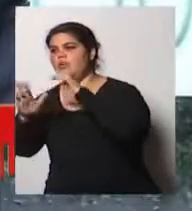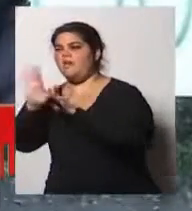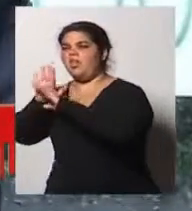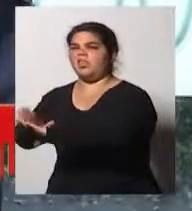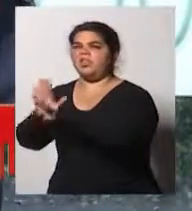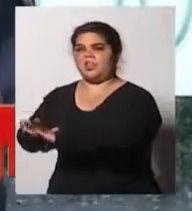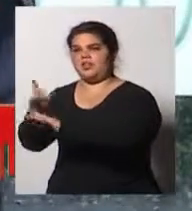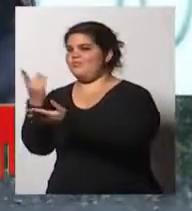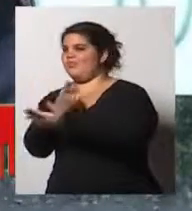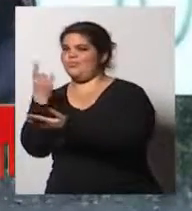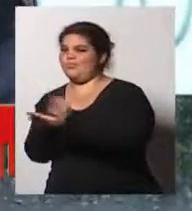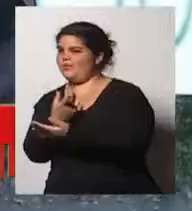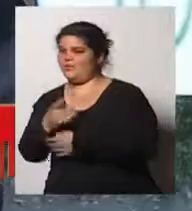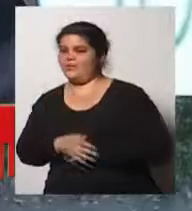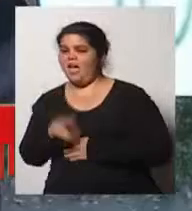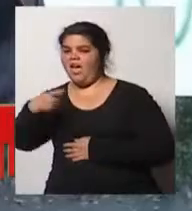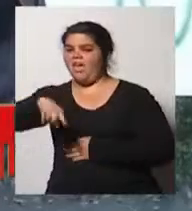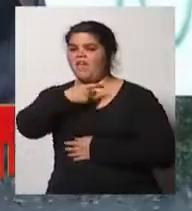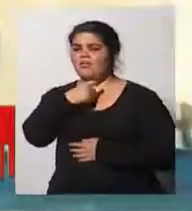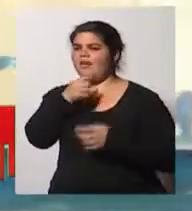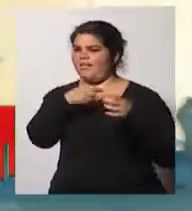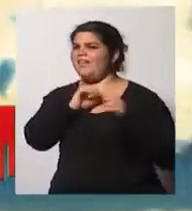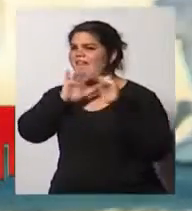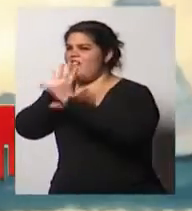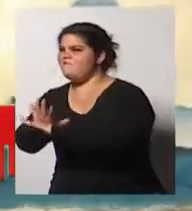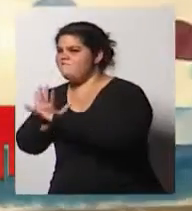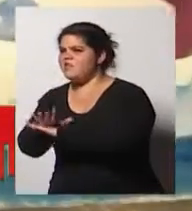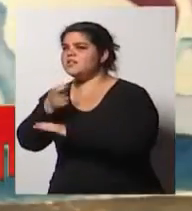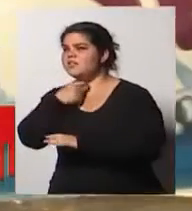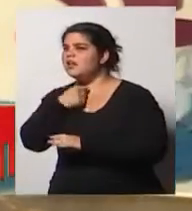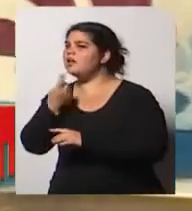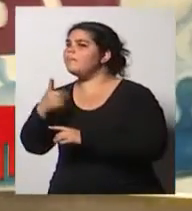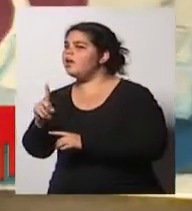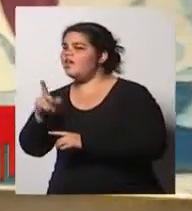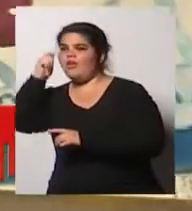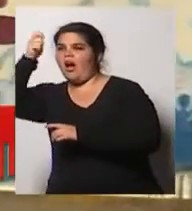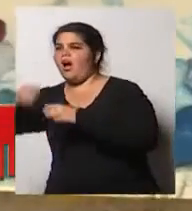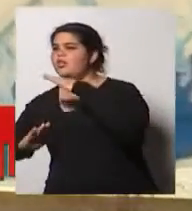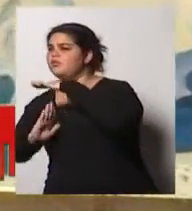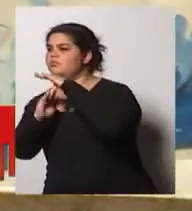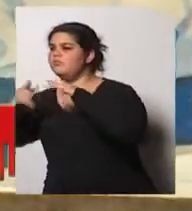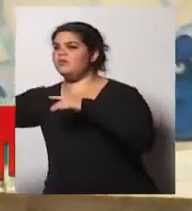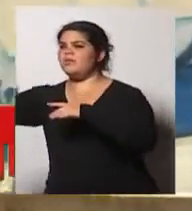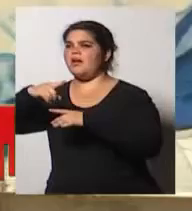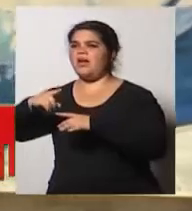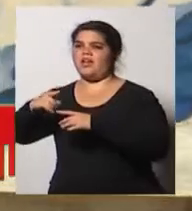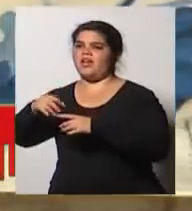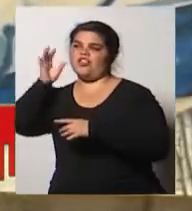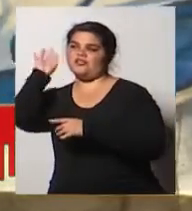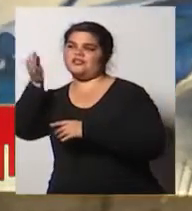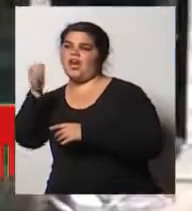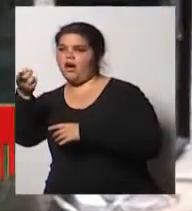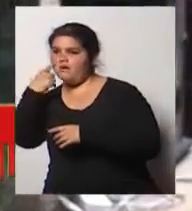Justicia. Pretenden hacerlo, pero sería un absurdo. La Corte Suprema de Justicia está muchísimo más allá de la